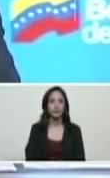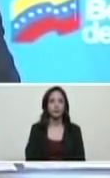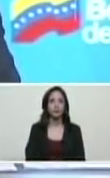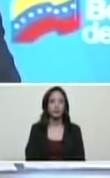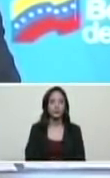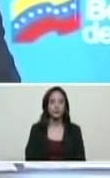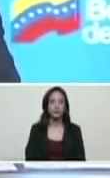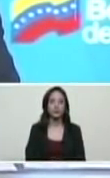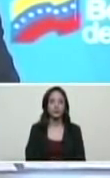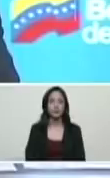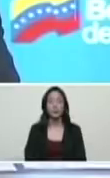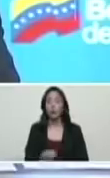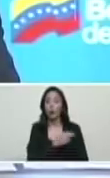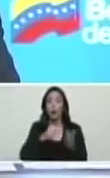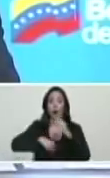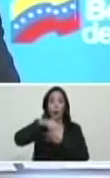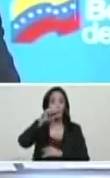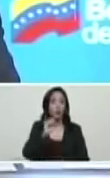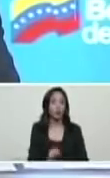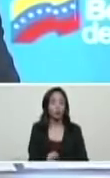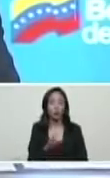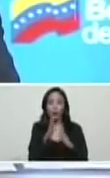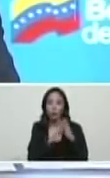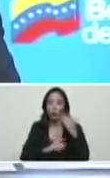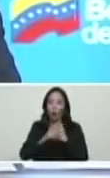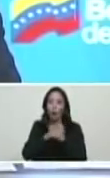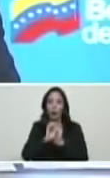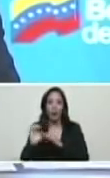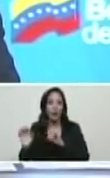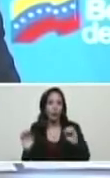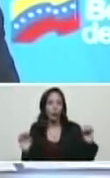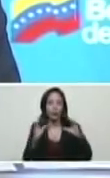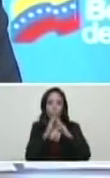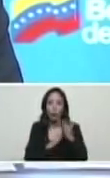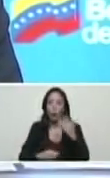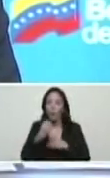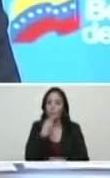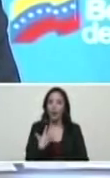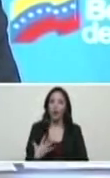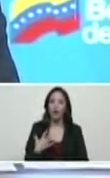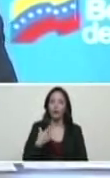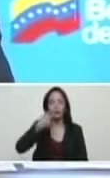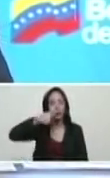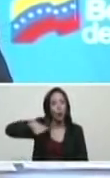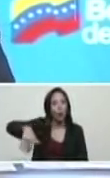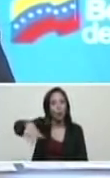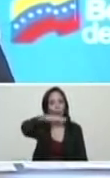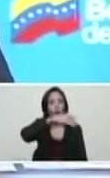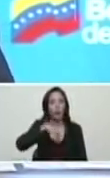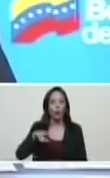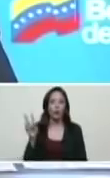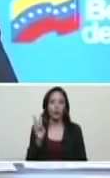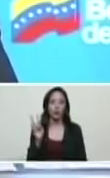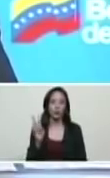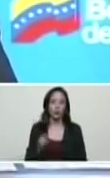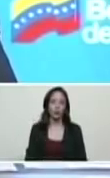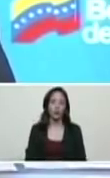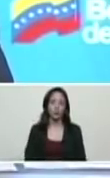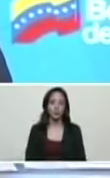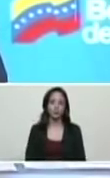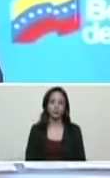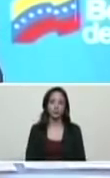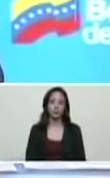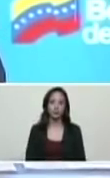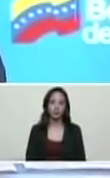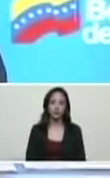su estructura de norte a sur, de este a oeste, nuestra amada República Bolivariana de Venezuela.